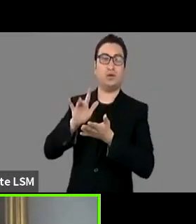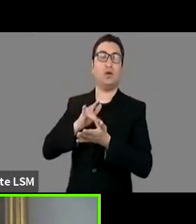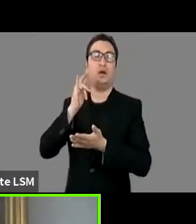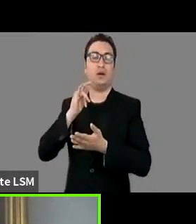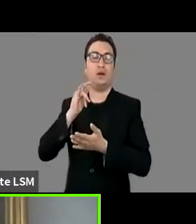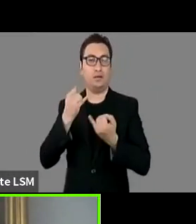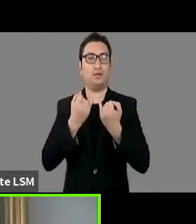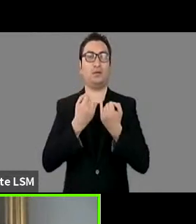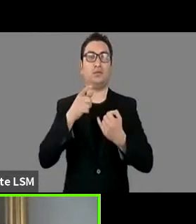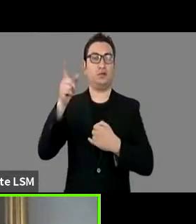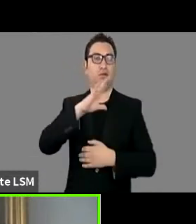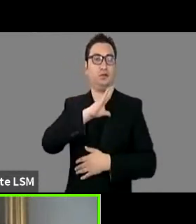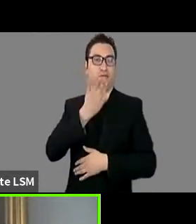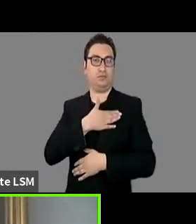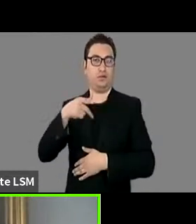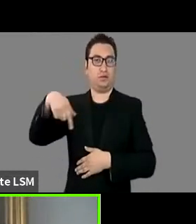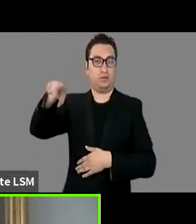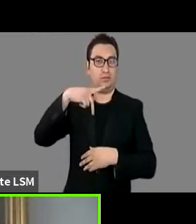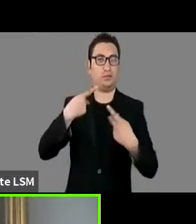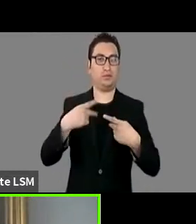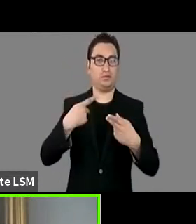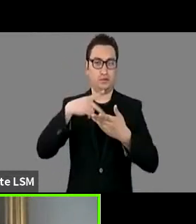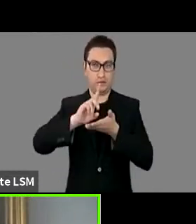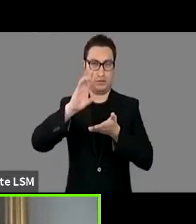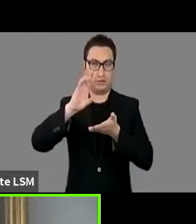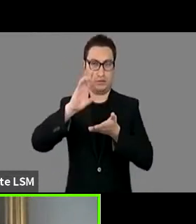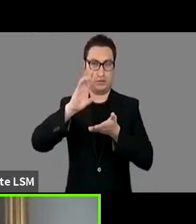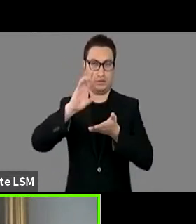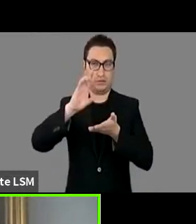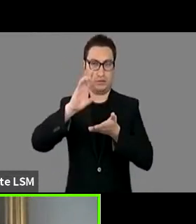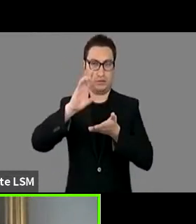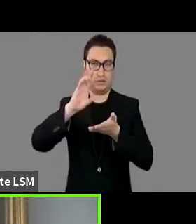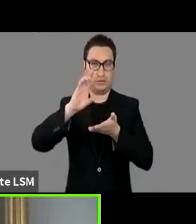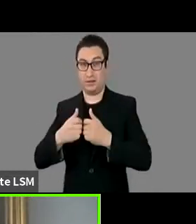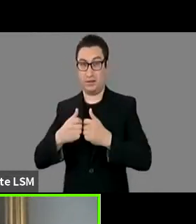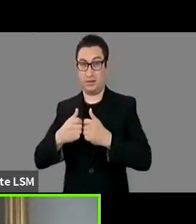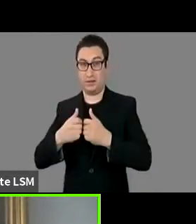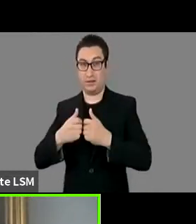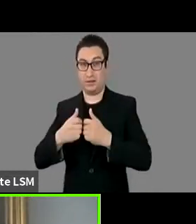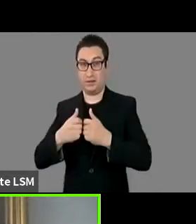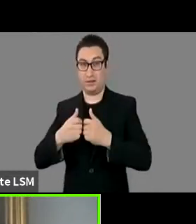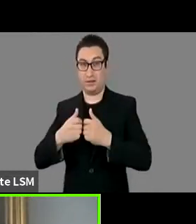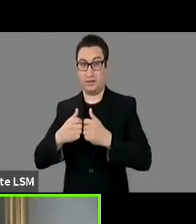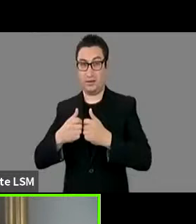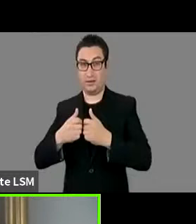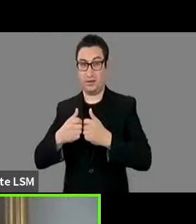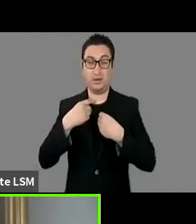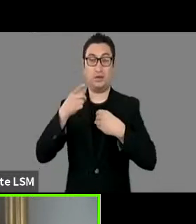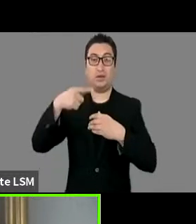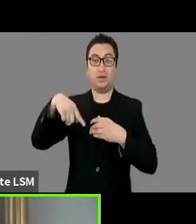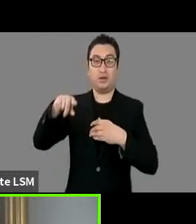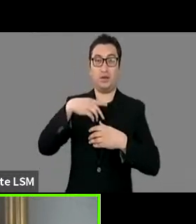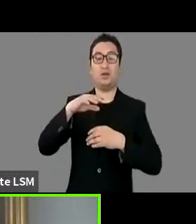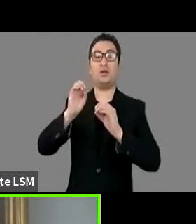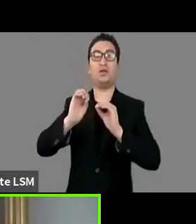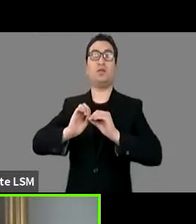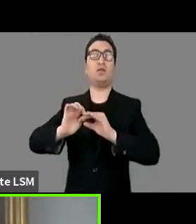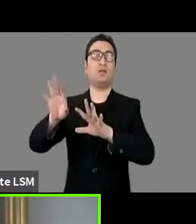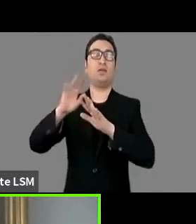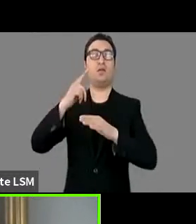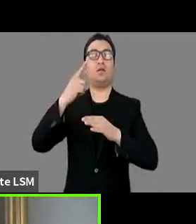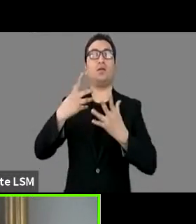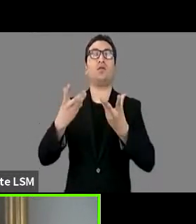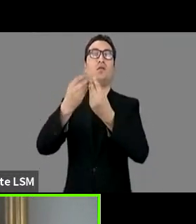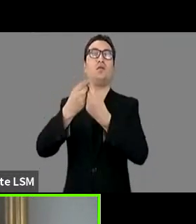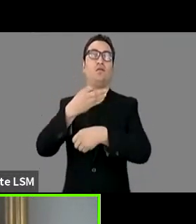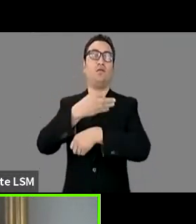discapacidad que vivían en instituciones fueron externadas para vivir con sus familias en este contexto del COVID. Aquí en México no solo no se